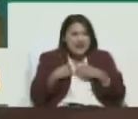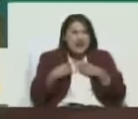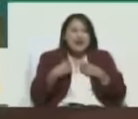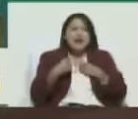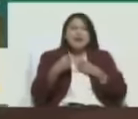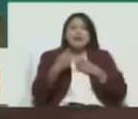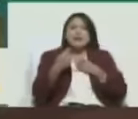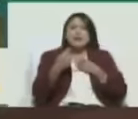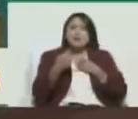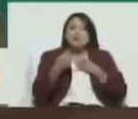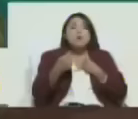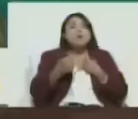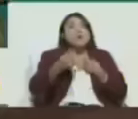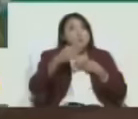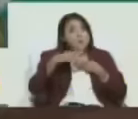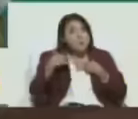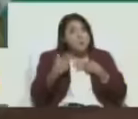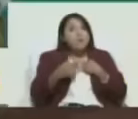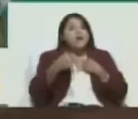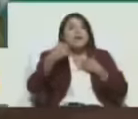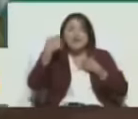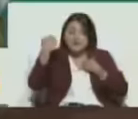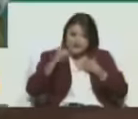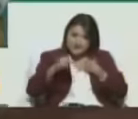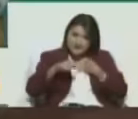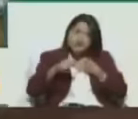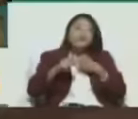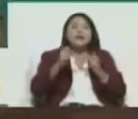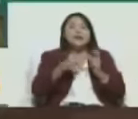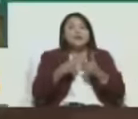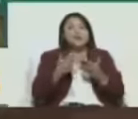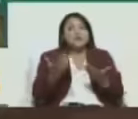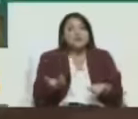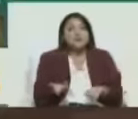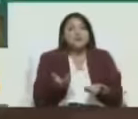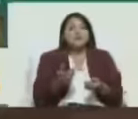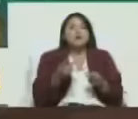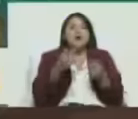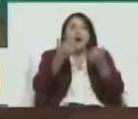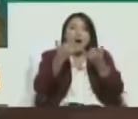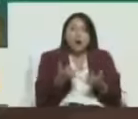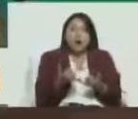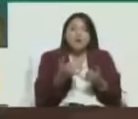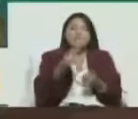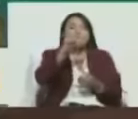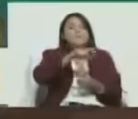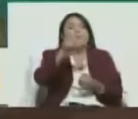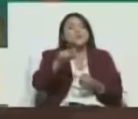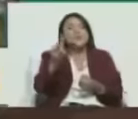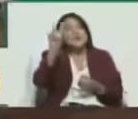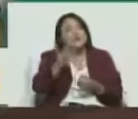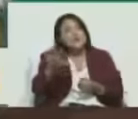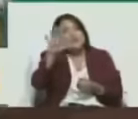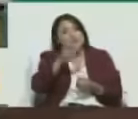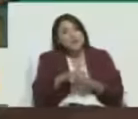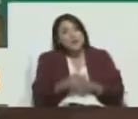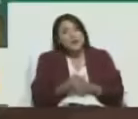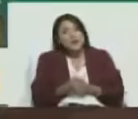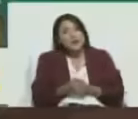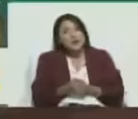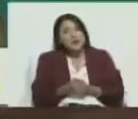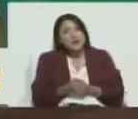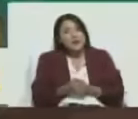también van a tener su espacio. Vamos a abrir varias plataformas para que los venezolanos, más allá de si son o no son parte de una